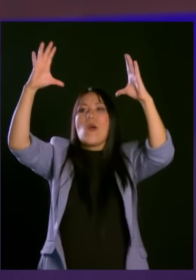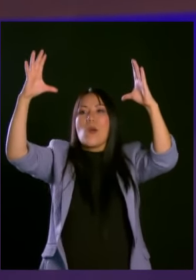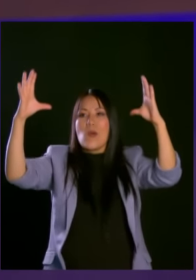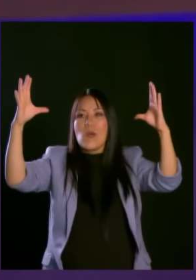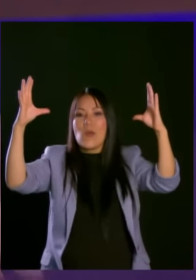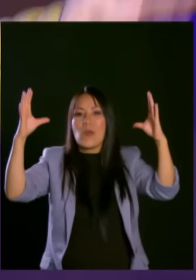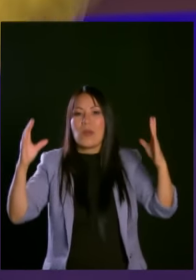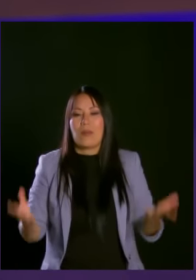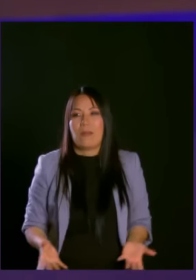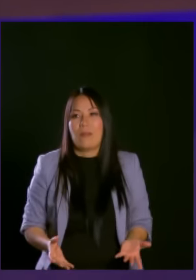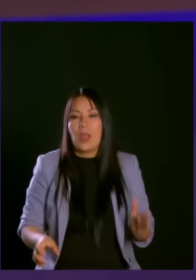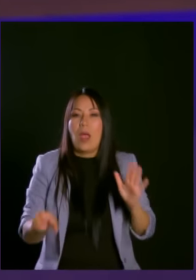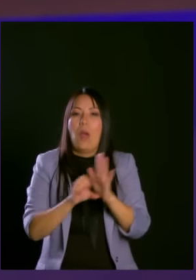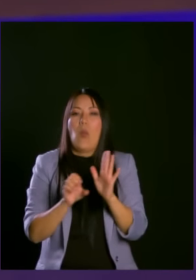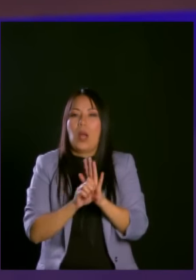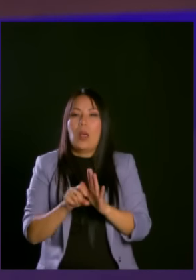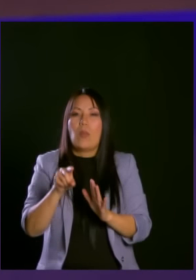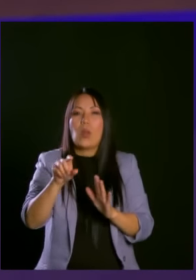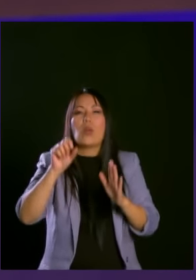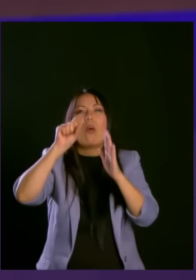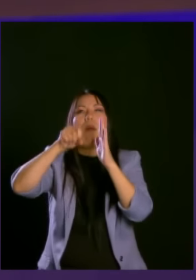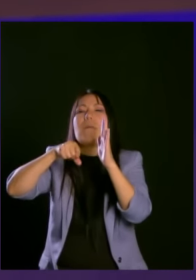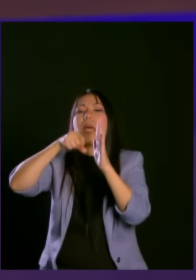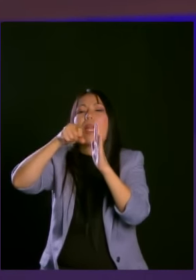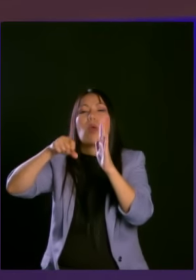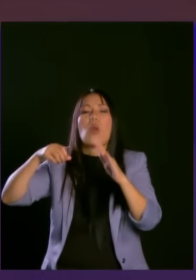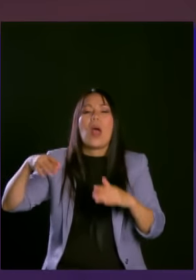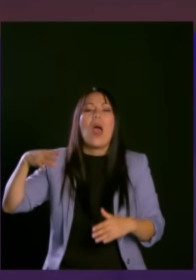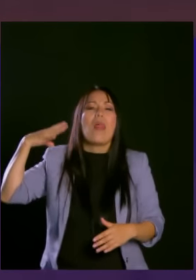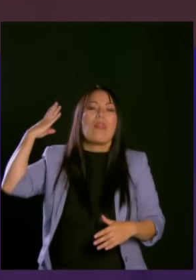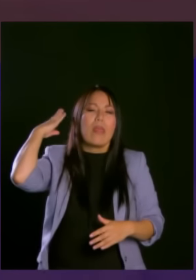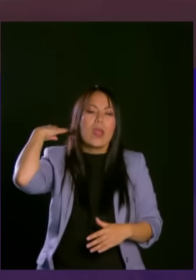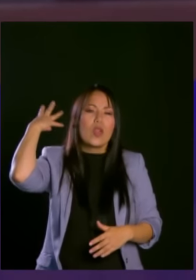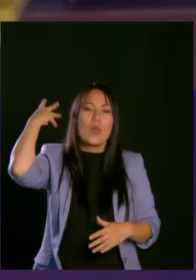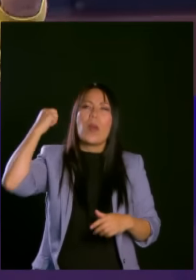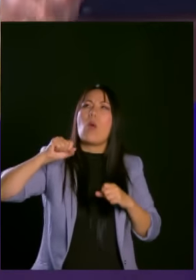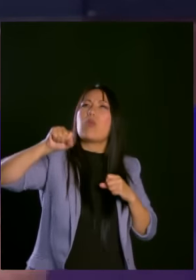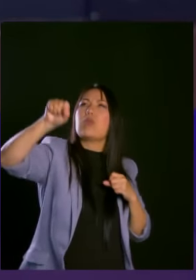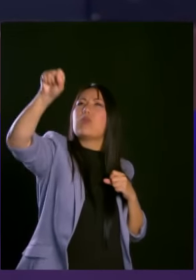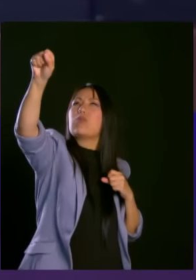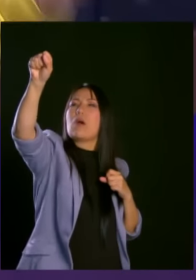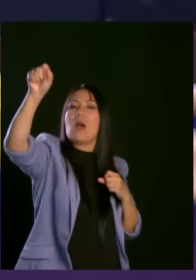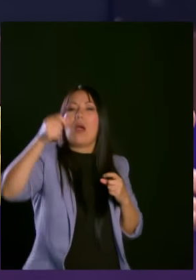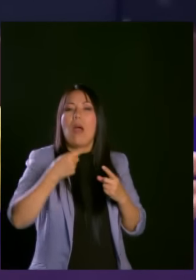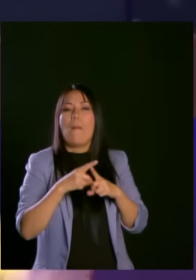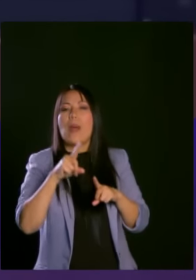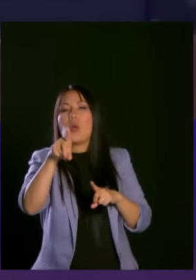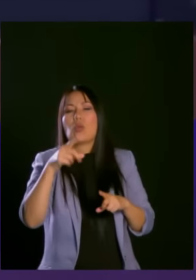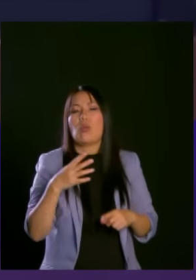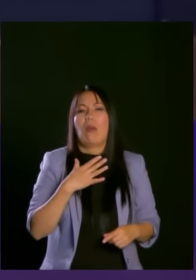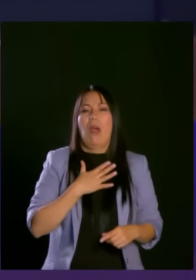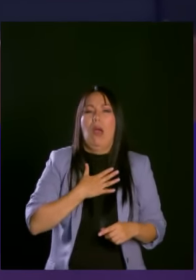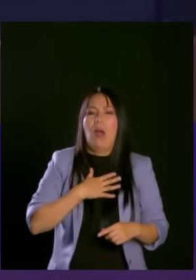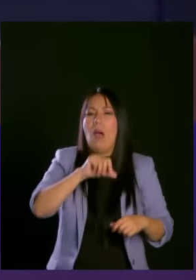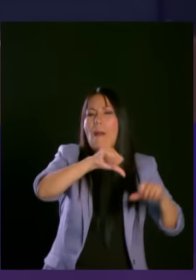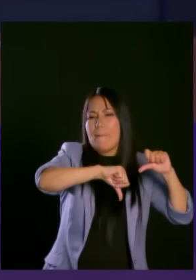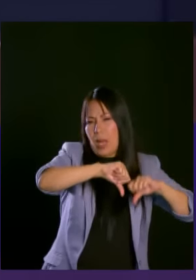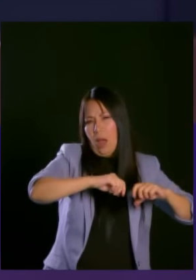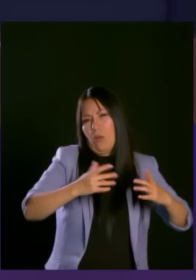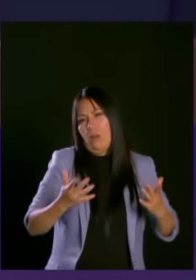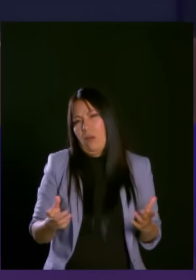y seas el villano. No es posible que te imaginas que eres Thor, pero cuando salió Panzón. O sea,